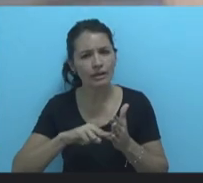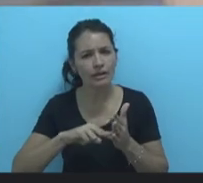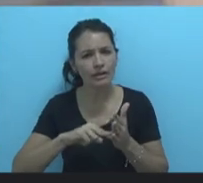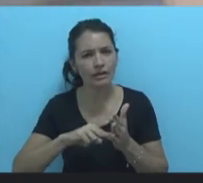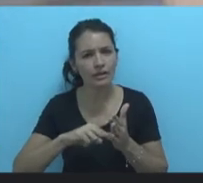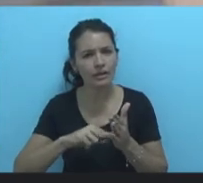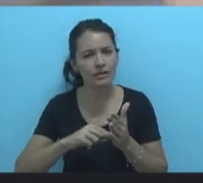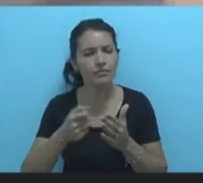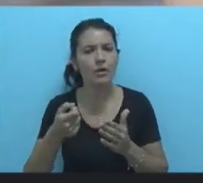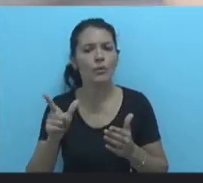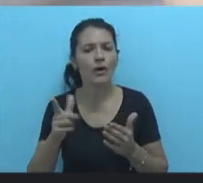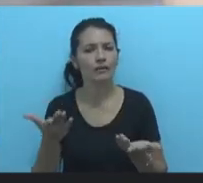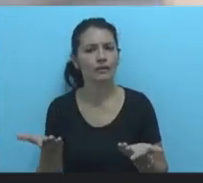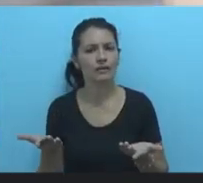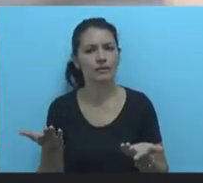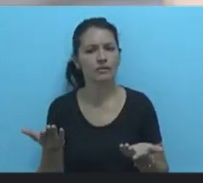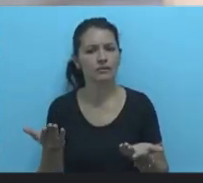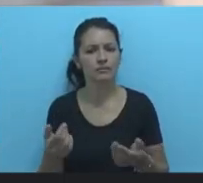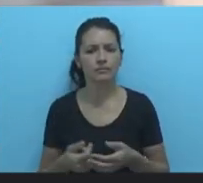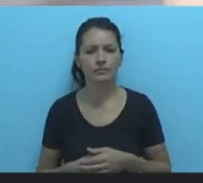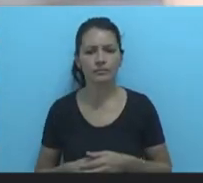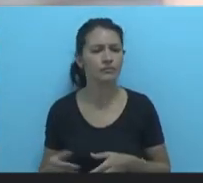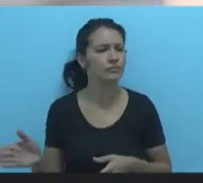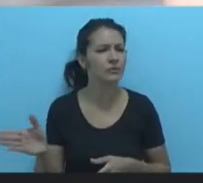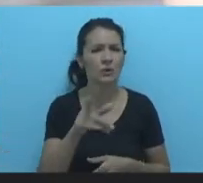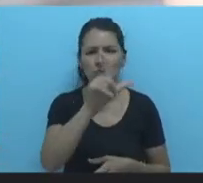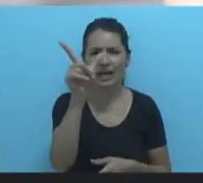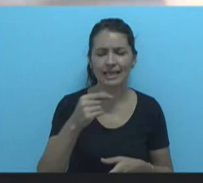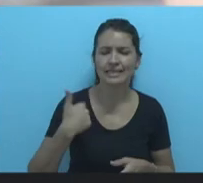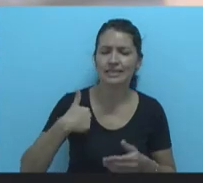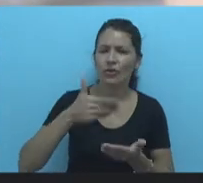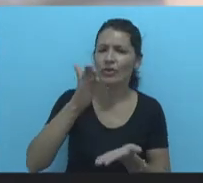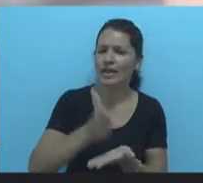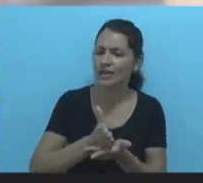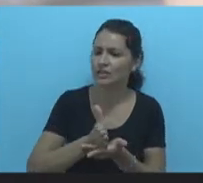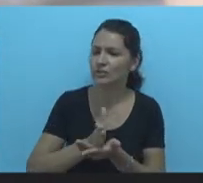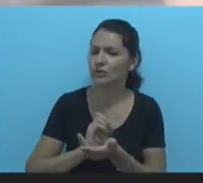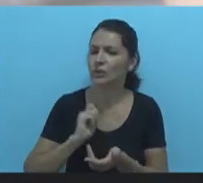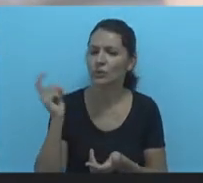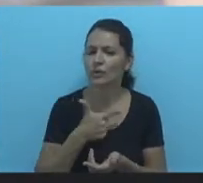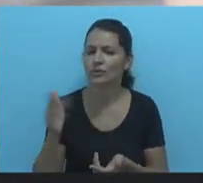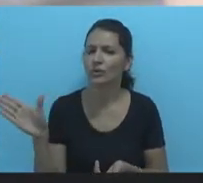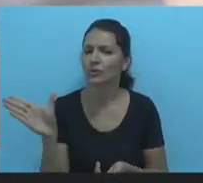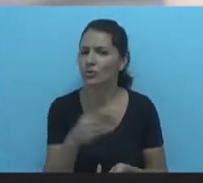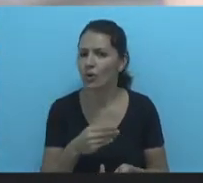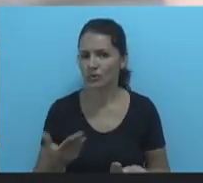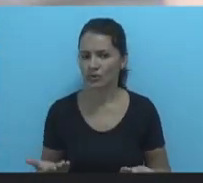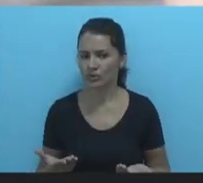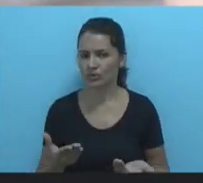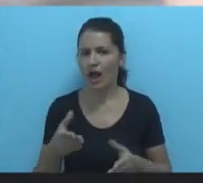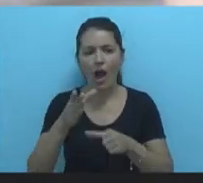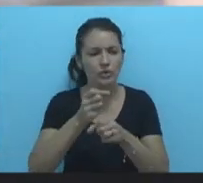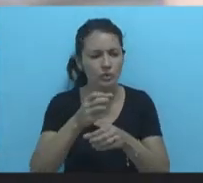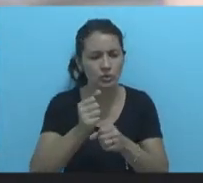provincia de Buenos Aires. Tiene que ver con que todos somos argentinos y todos tenemos derecho a tener el acceso al transporte público